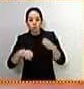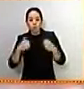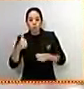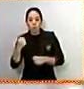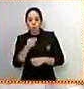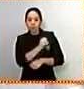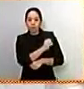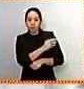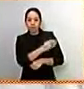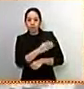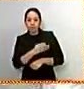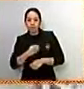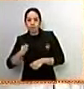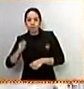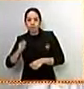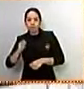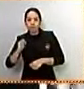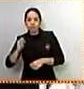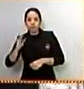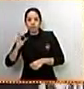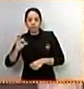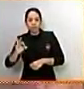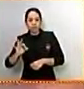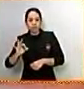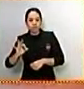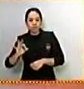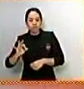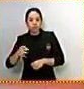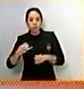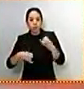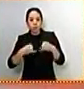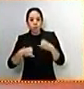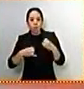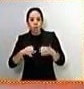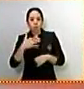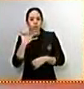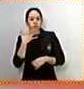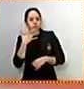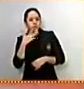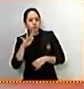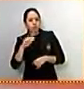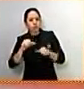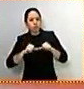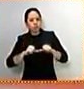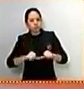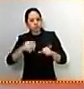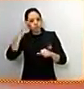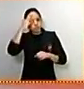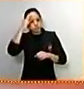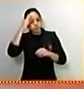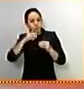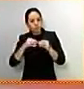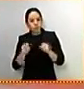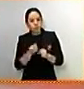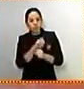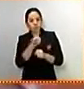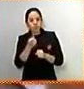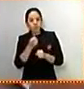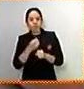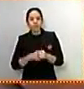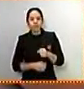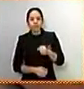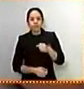orden del 0 al 9. Jugadores, les deseo mucha suerte porque a continuación va a conocer el primer dígito